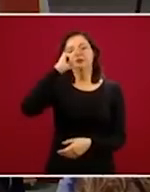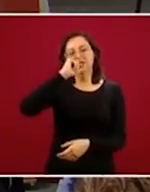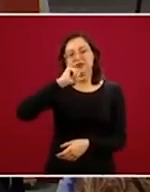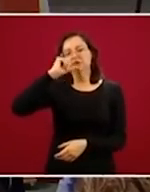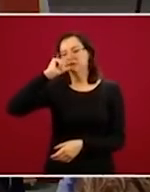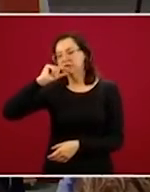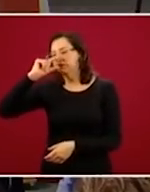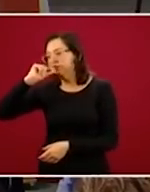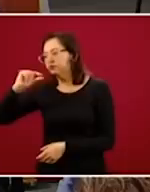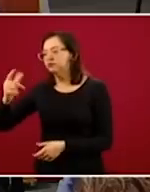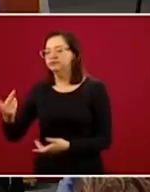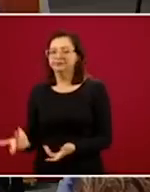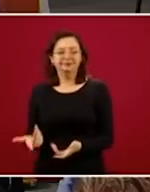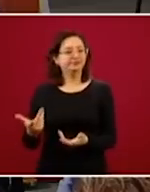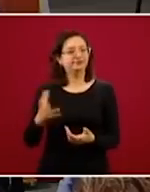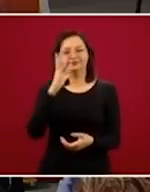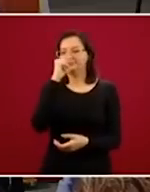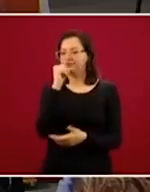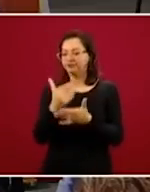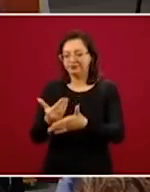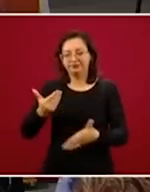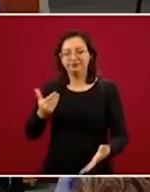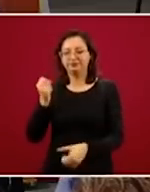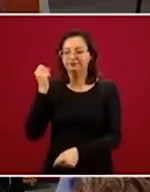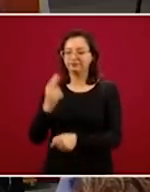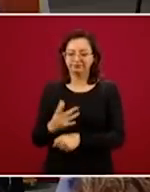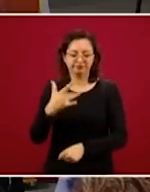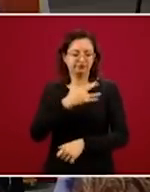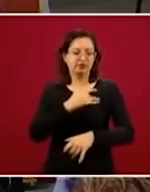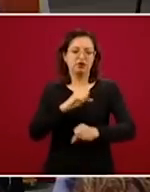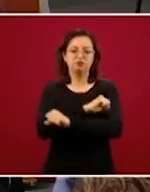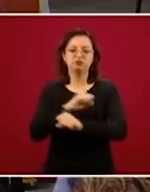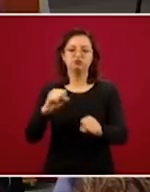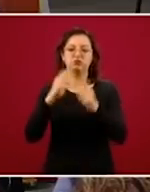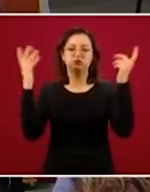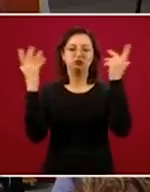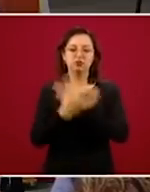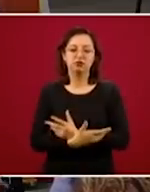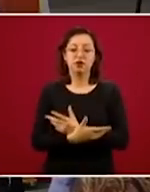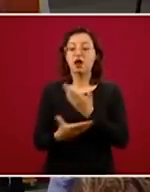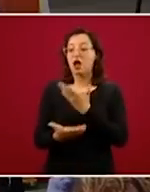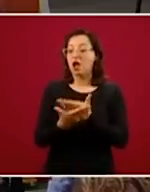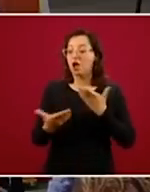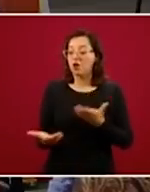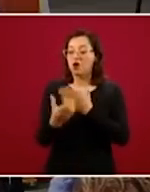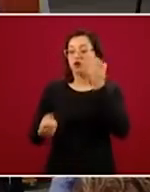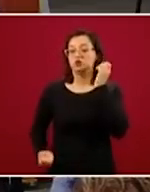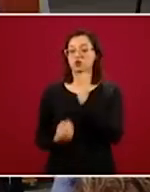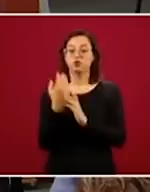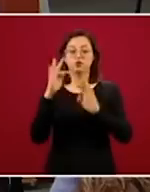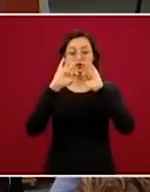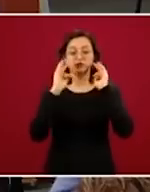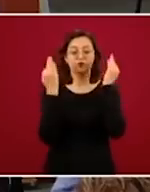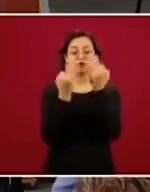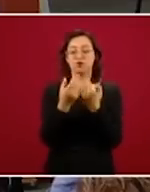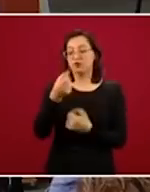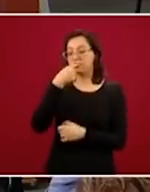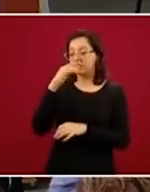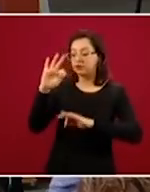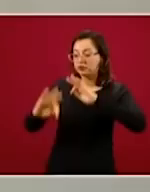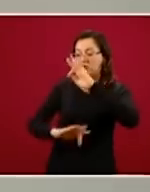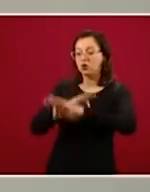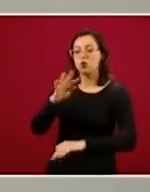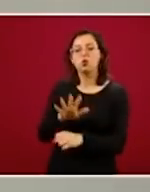prevención limitada de los infartos todo lo que estamos buscando con los nuevos esquemas de tratamiento también incluye lograr